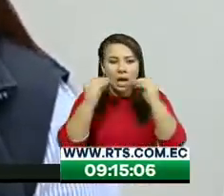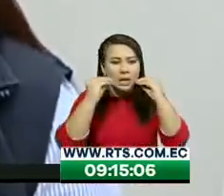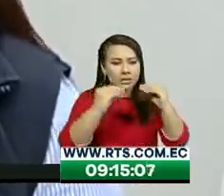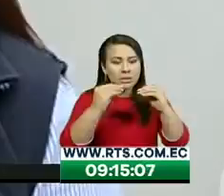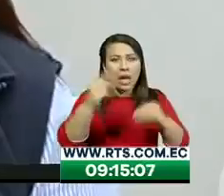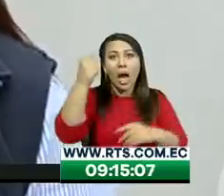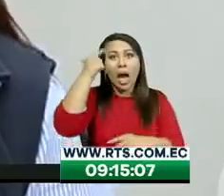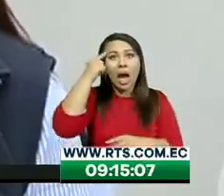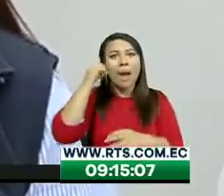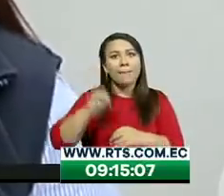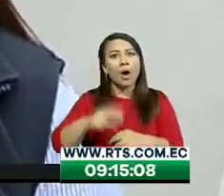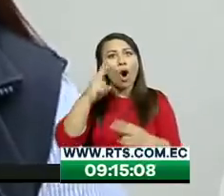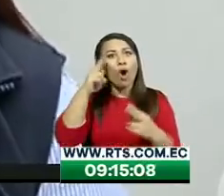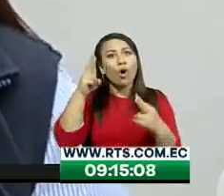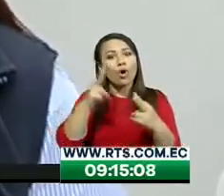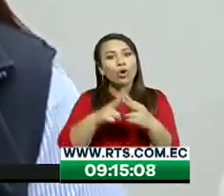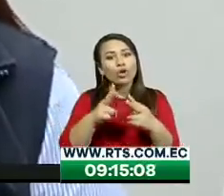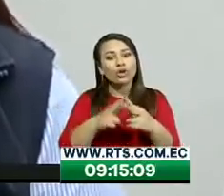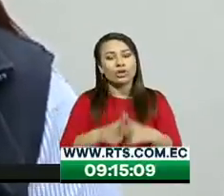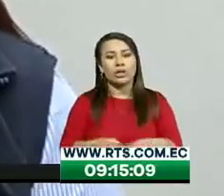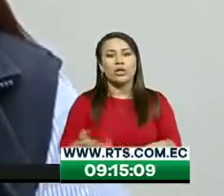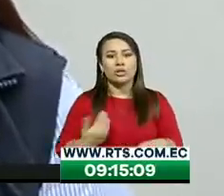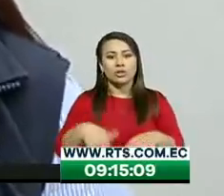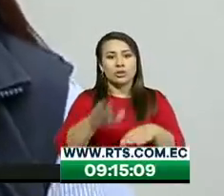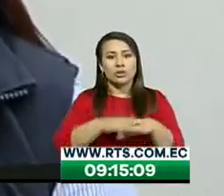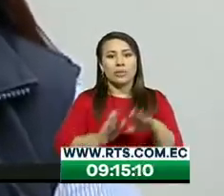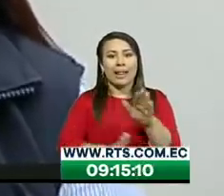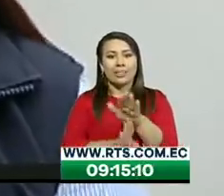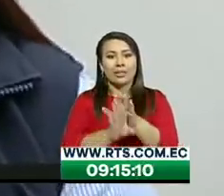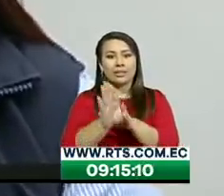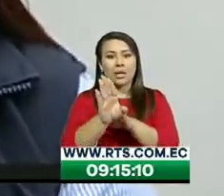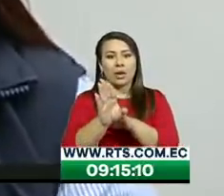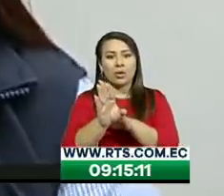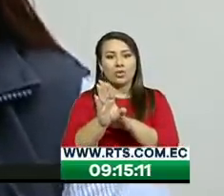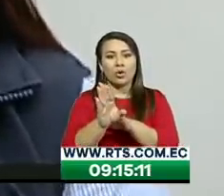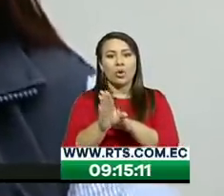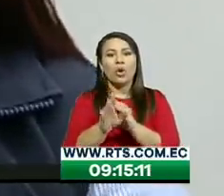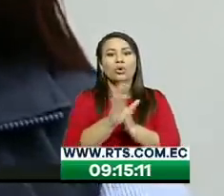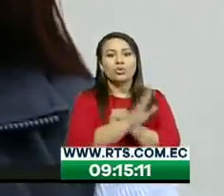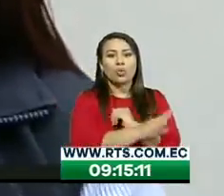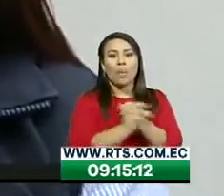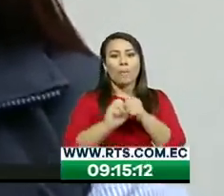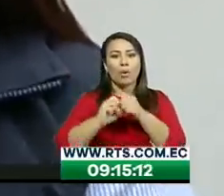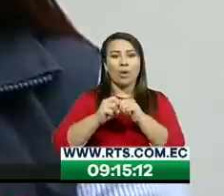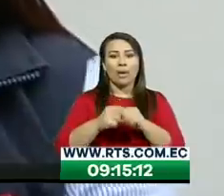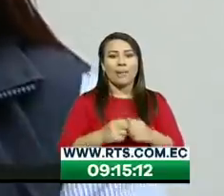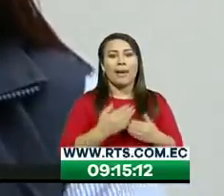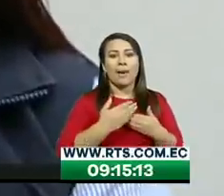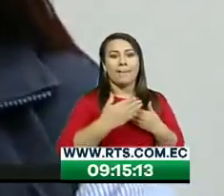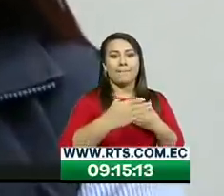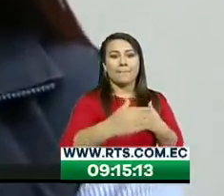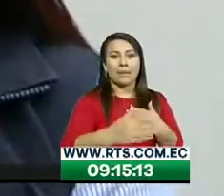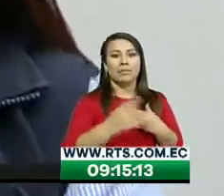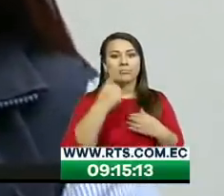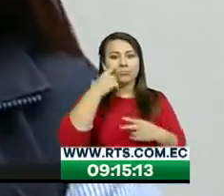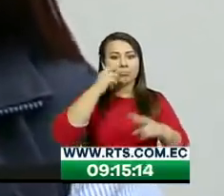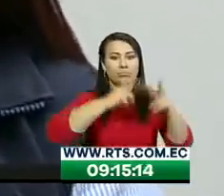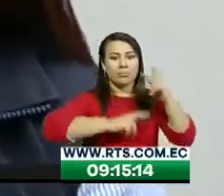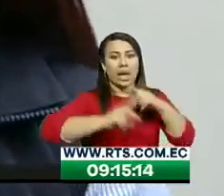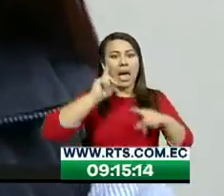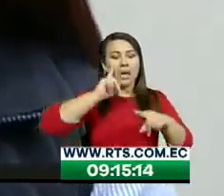personas que no tienen un grado de responsabilidad y vienen a tirar desechos sobre las riberas o sobre el espejo de